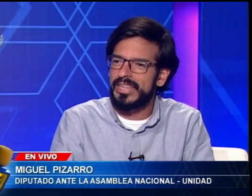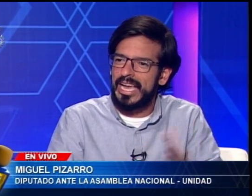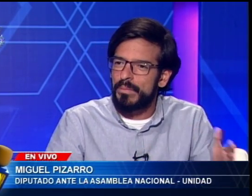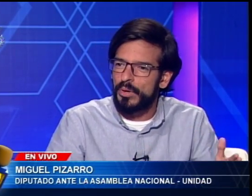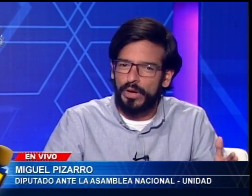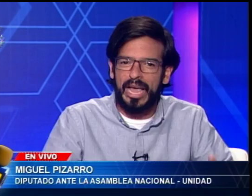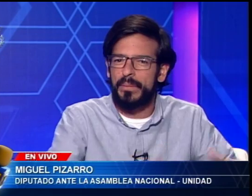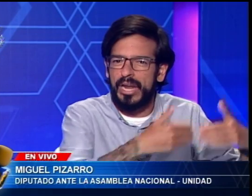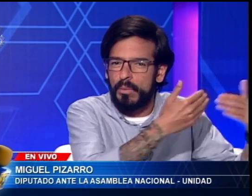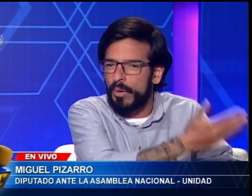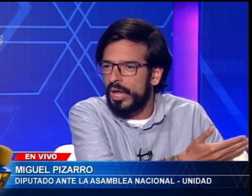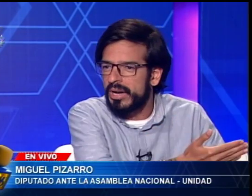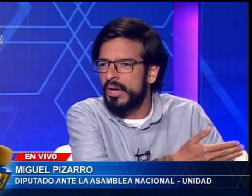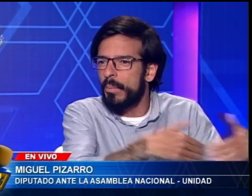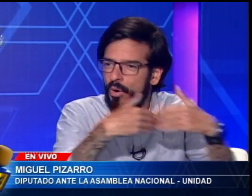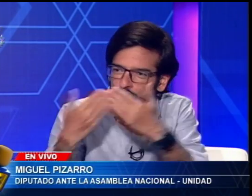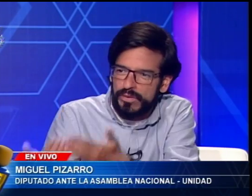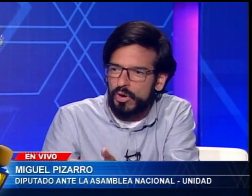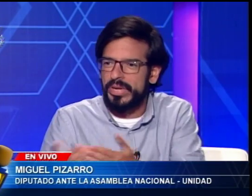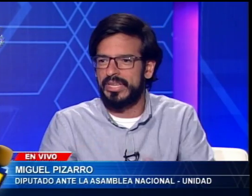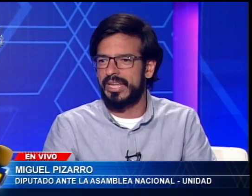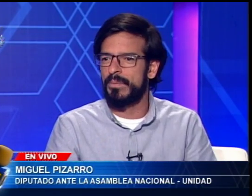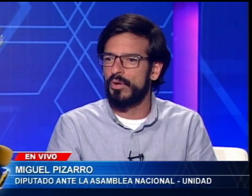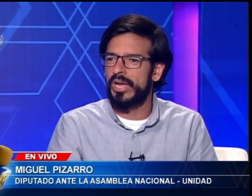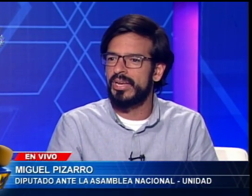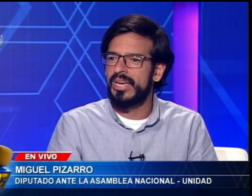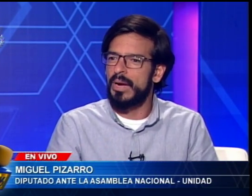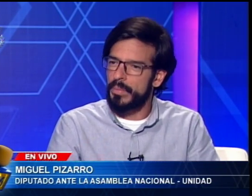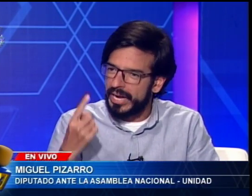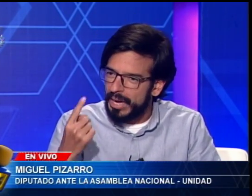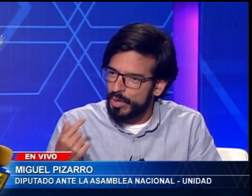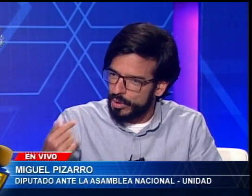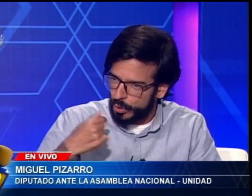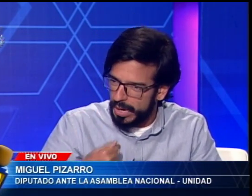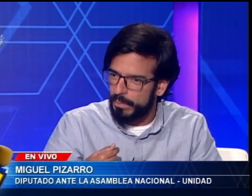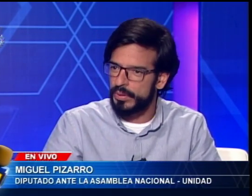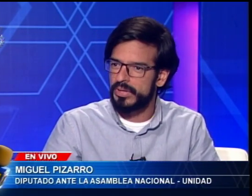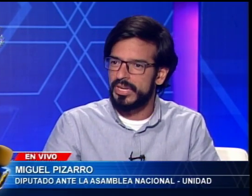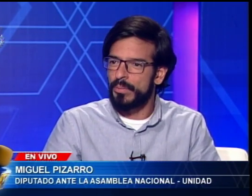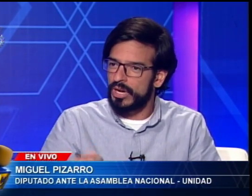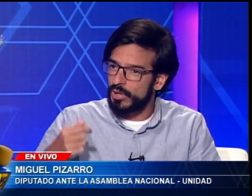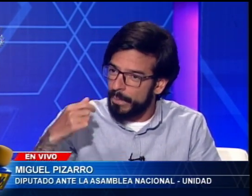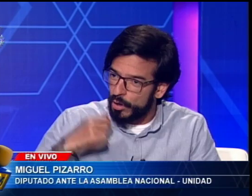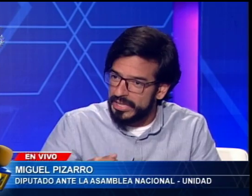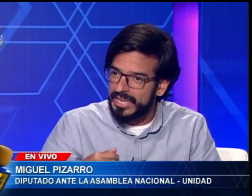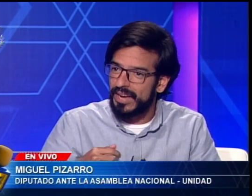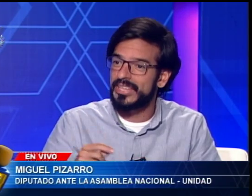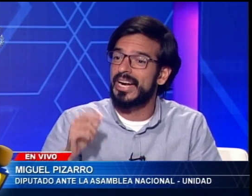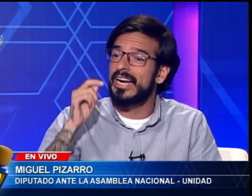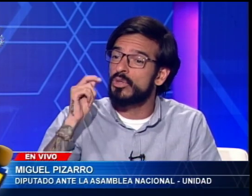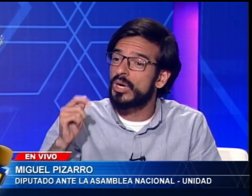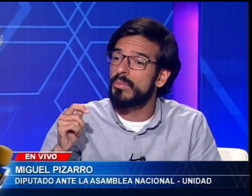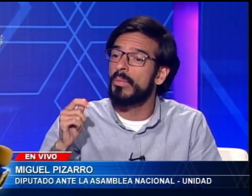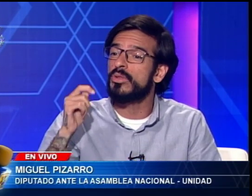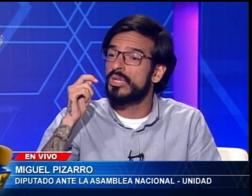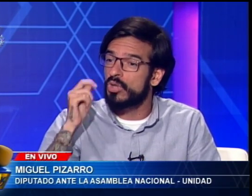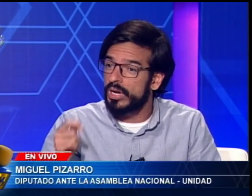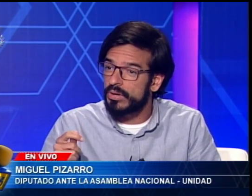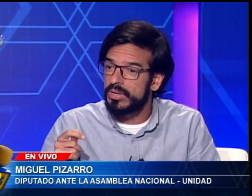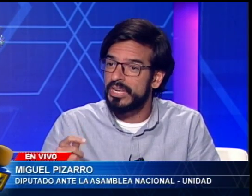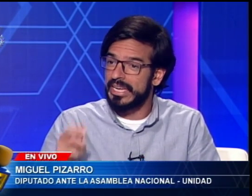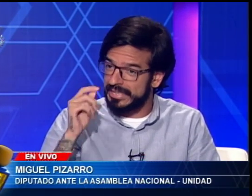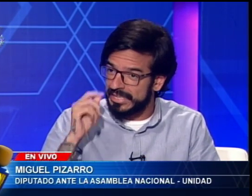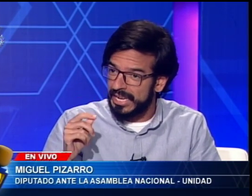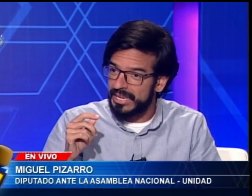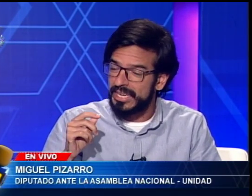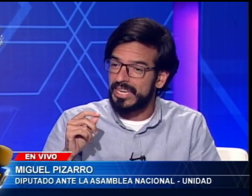hay que hablar de cambio porque hay que cambiar a un poder por otra forma de entender el poder. El primer cambio es nuestro ejemplo. Y por eso la política debe estar a la altura del momento